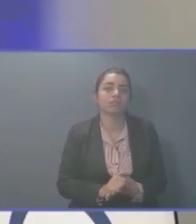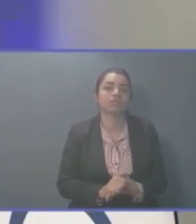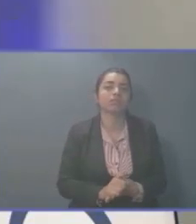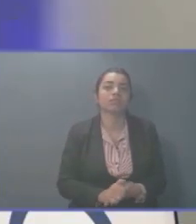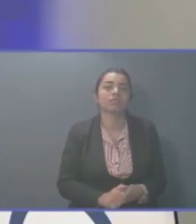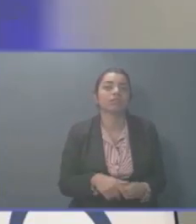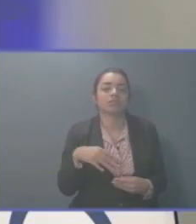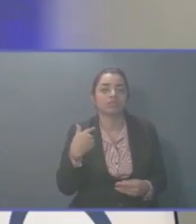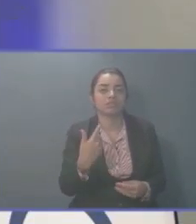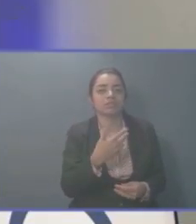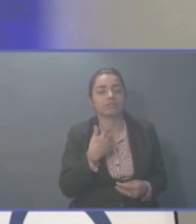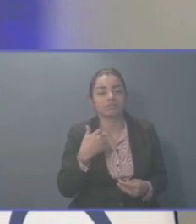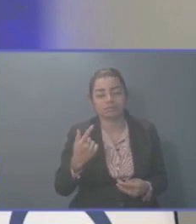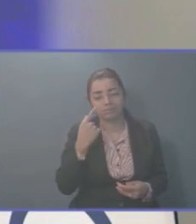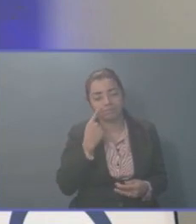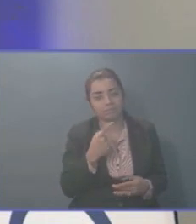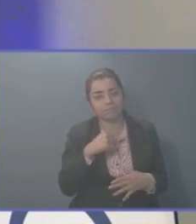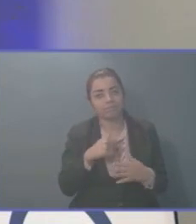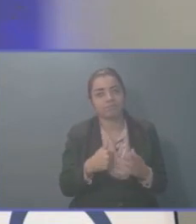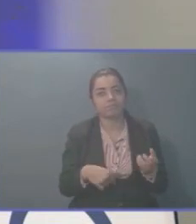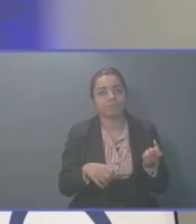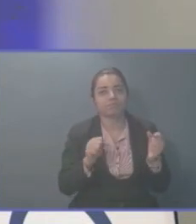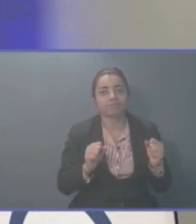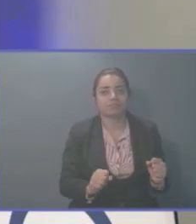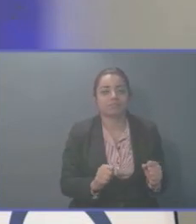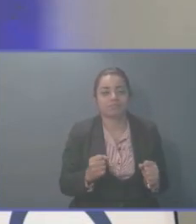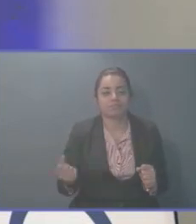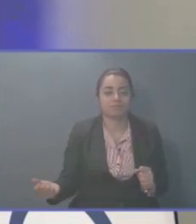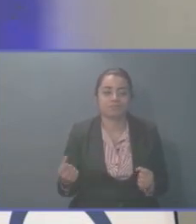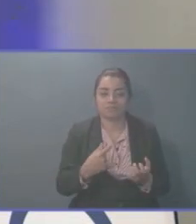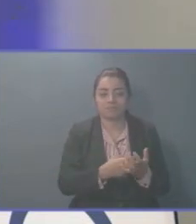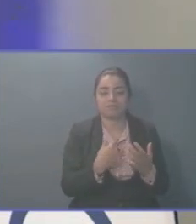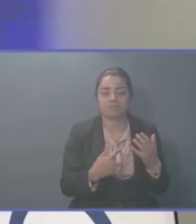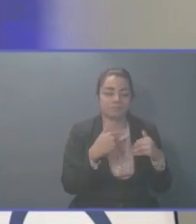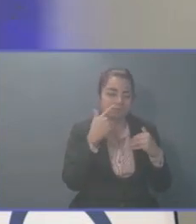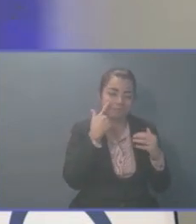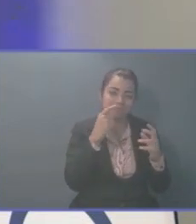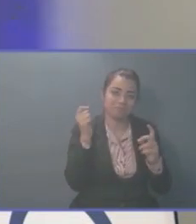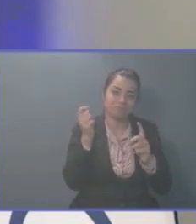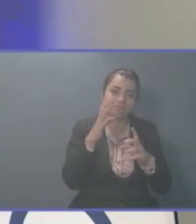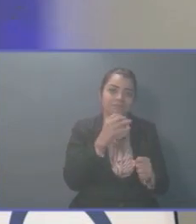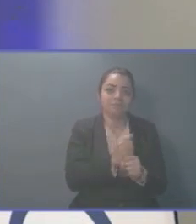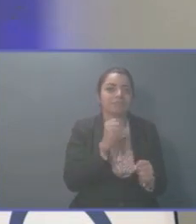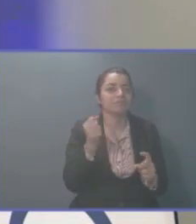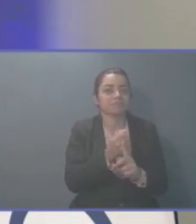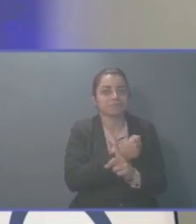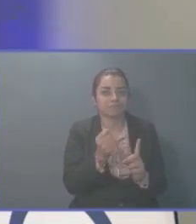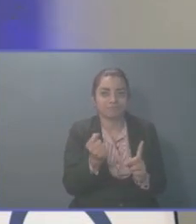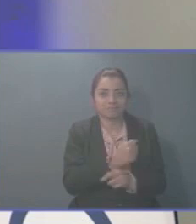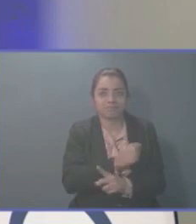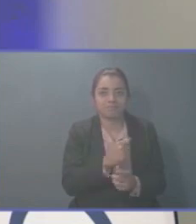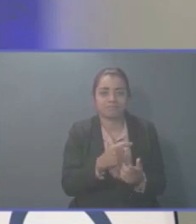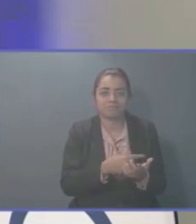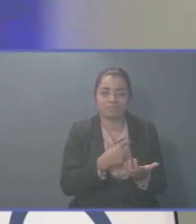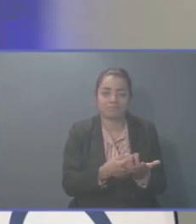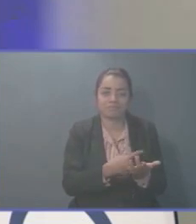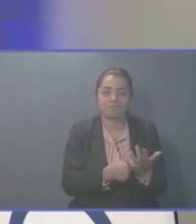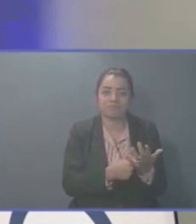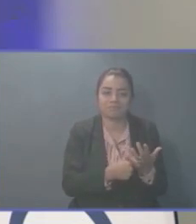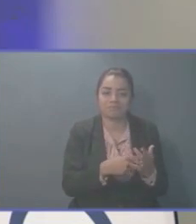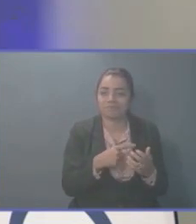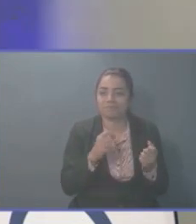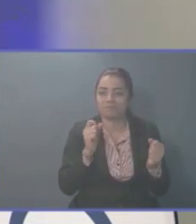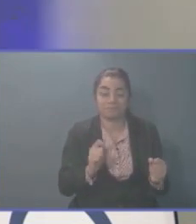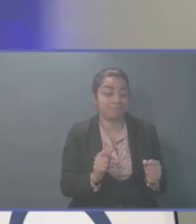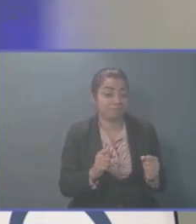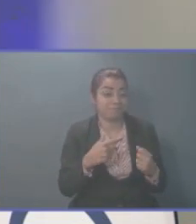domingo, incluso previo a presenciar las acciones violentas. Presentamos diferentes escritos